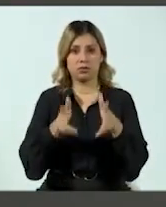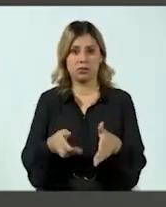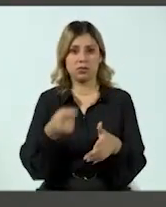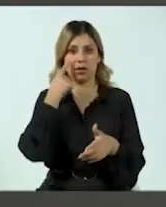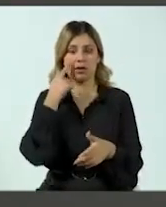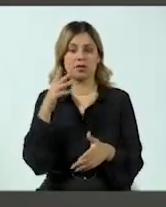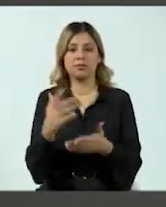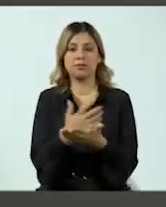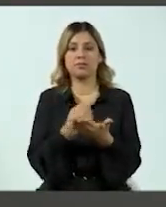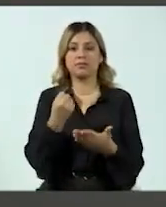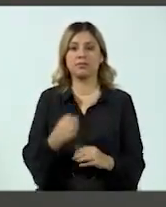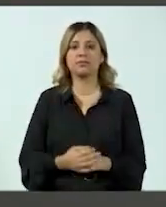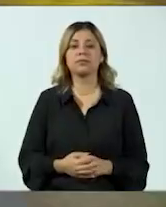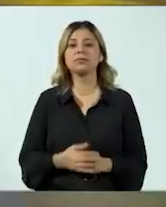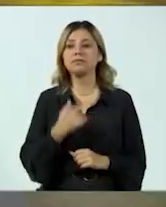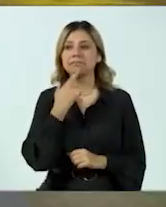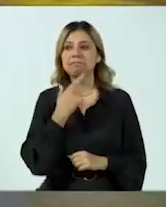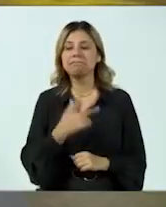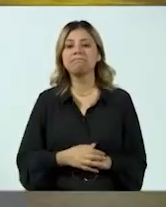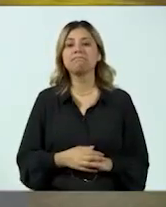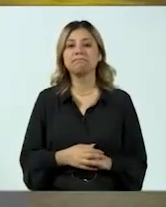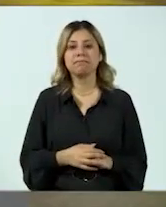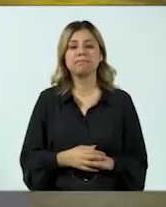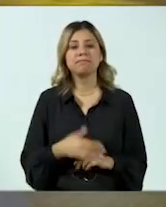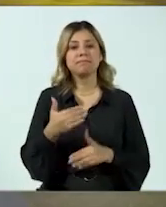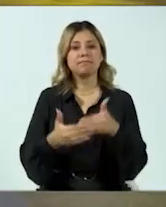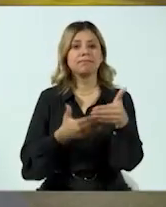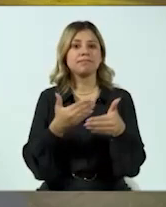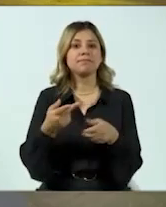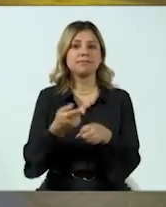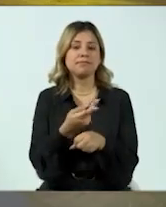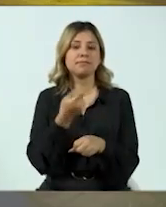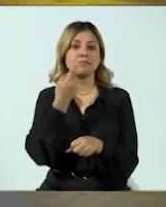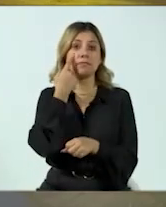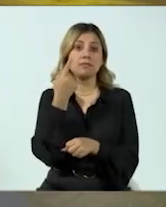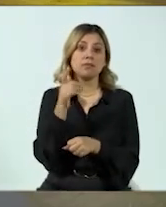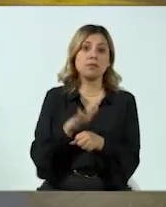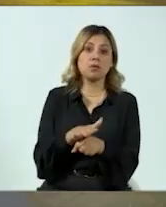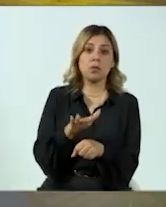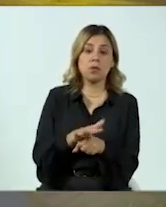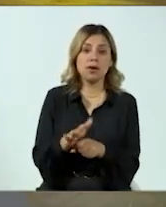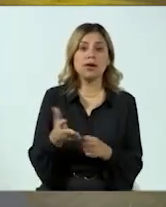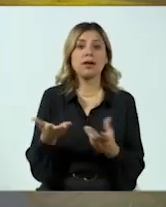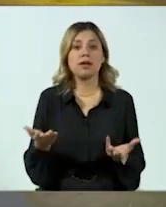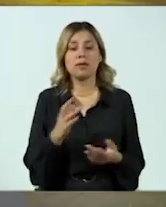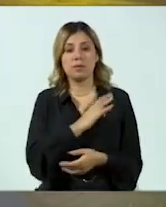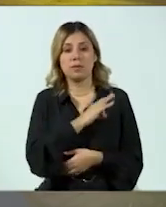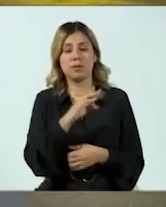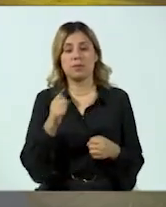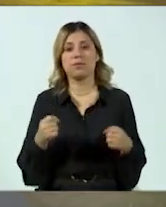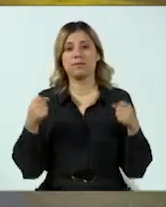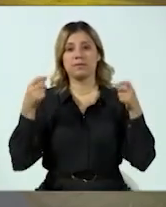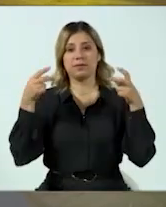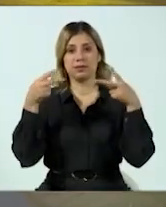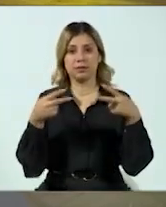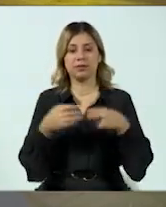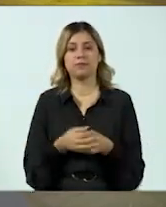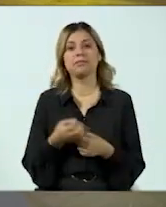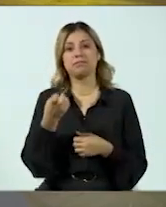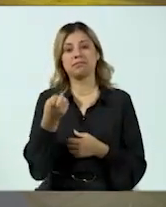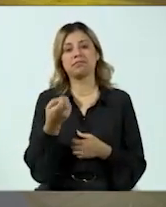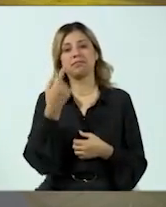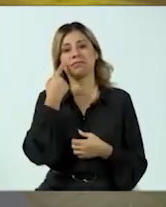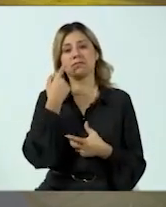grandes ganadores Pues el mejor de los éxitos y estaremos pendientes para saber quiénes serán los finalistas Y por supuesto